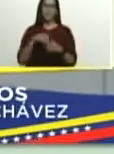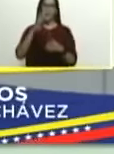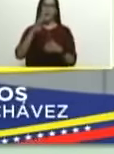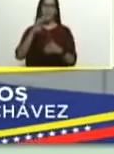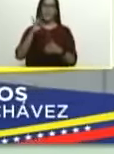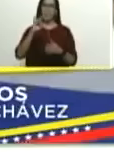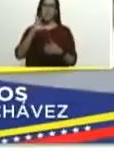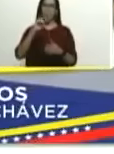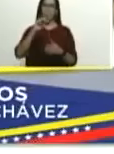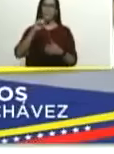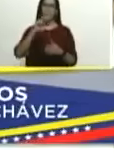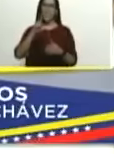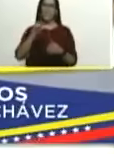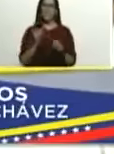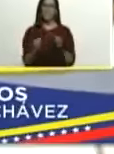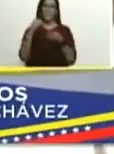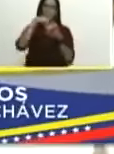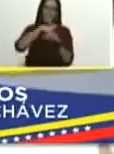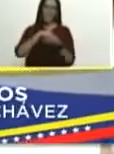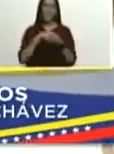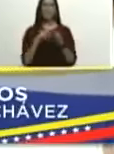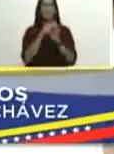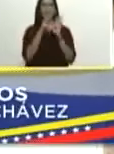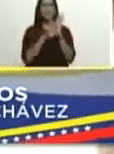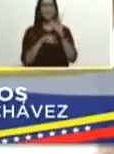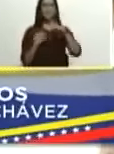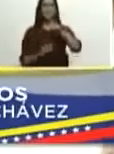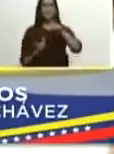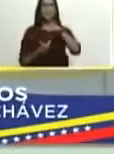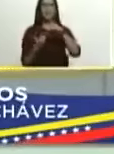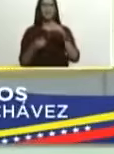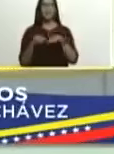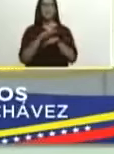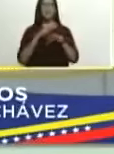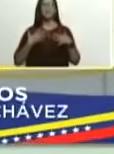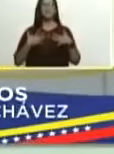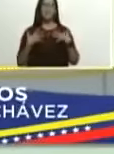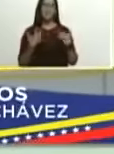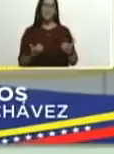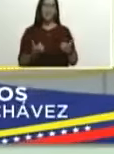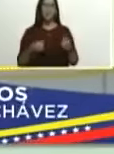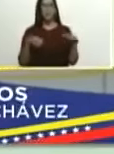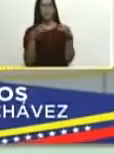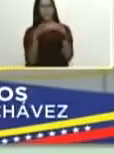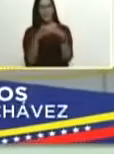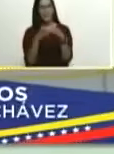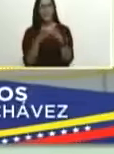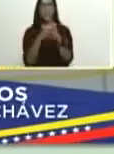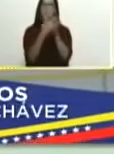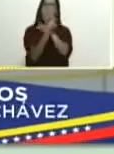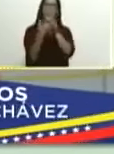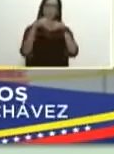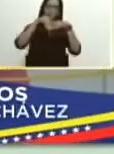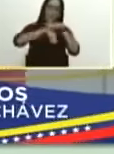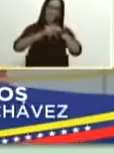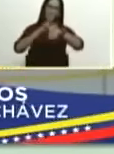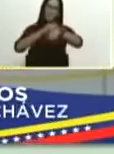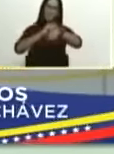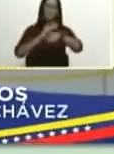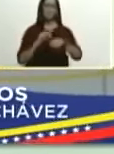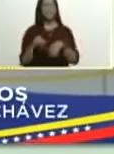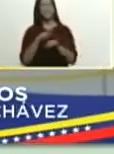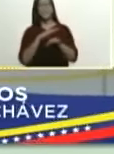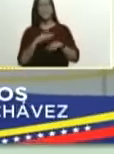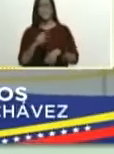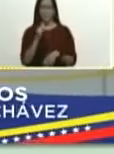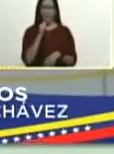para entrar en la planificación de base, ministra de Salud, compañera barrio adentro, ministro de